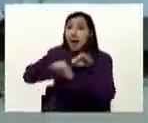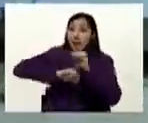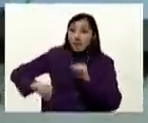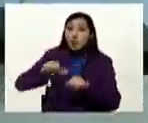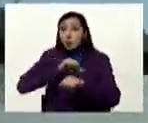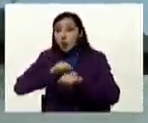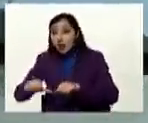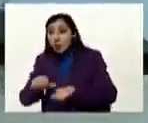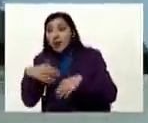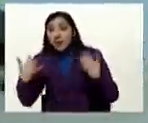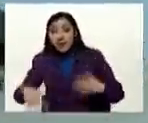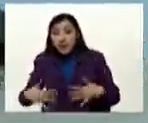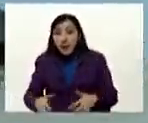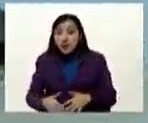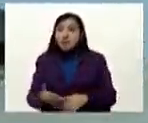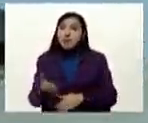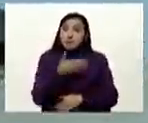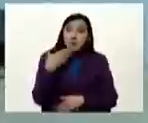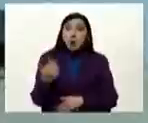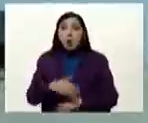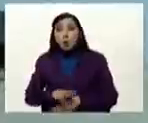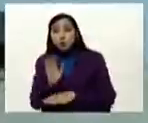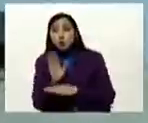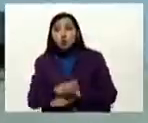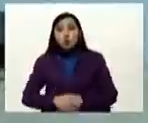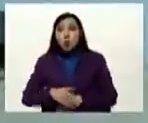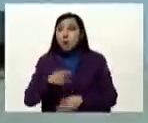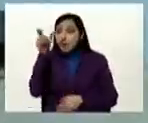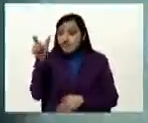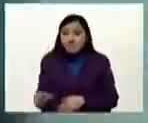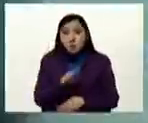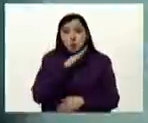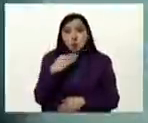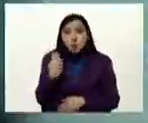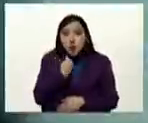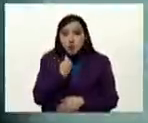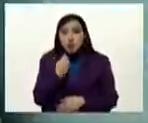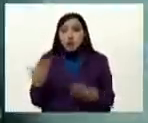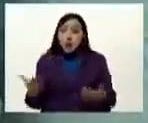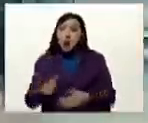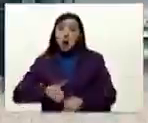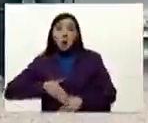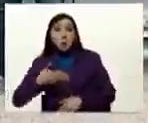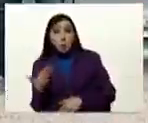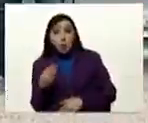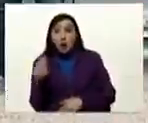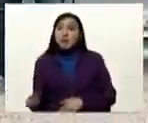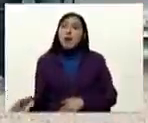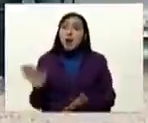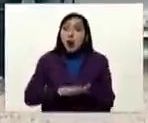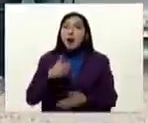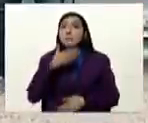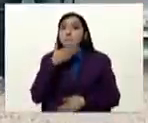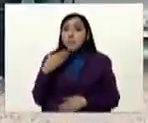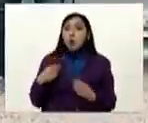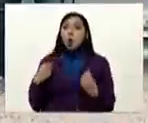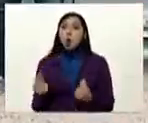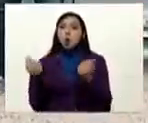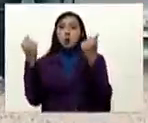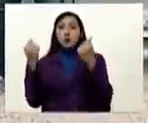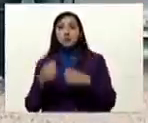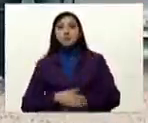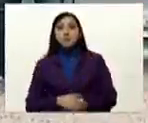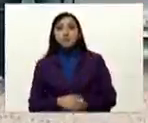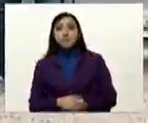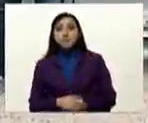de emergencia y así el paciente tendrá más posibilidades de recuperación. También tenemos